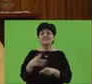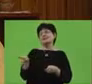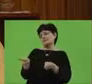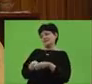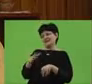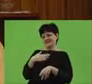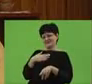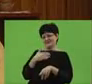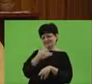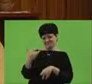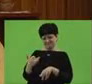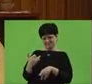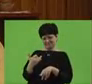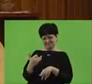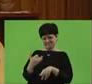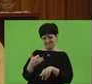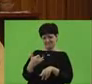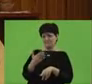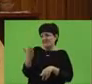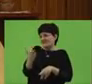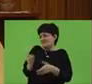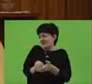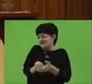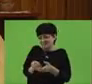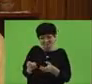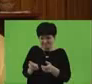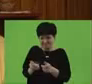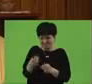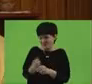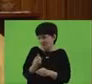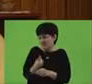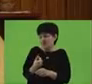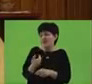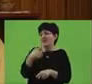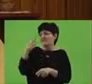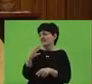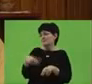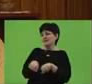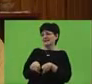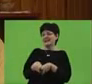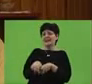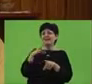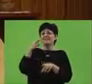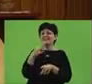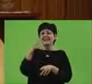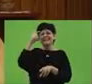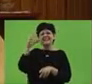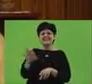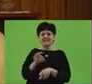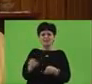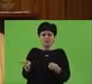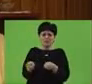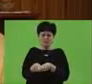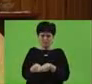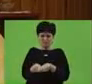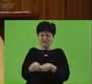Y tengo mi pareja. Que es un sol. Hace diez años que estoy con él. Mira, me vas a